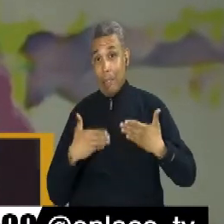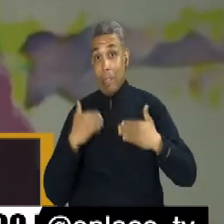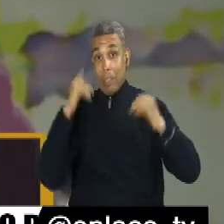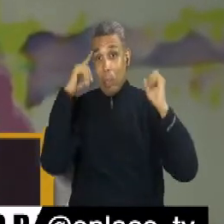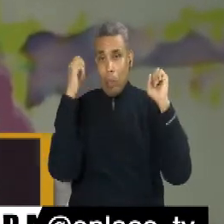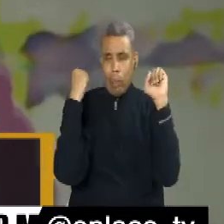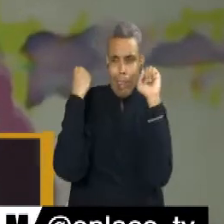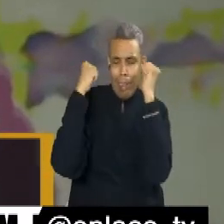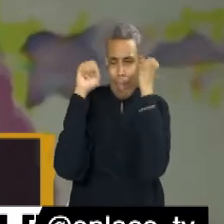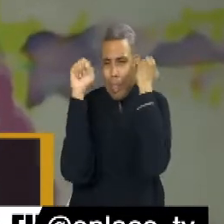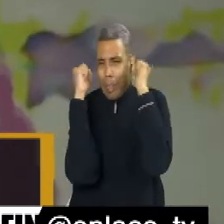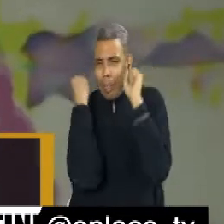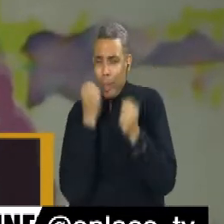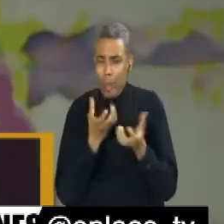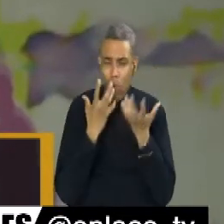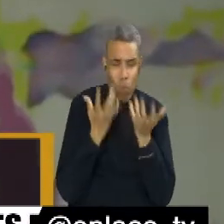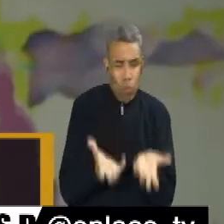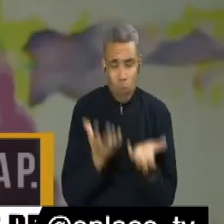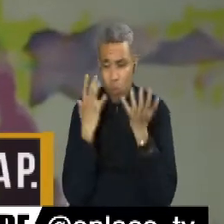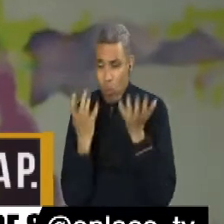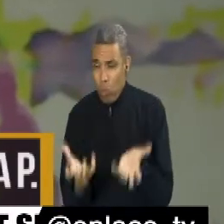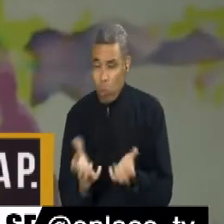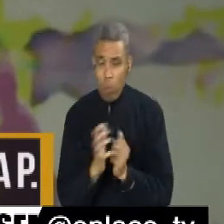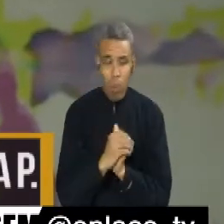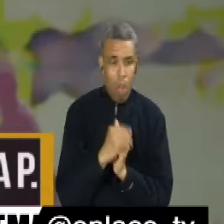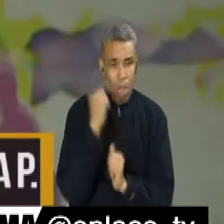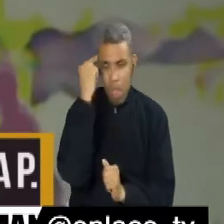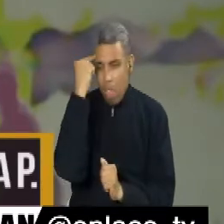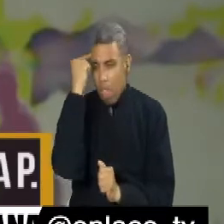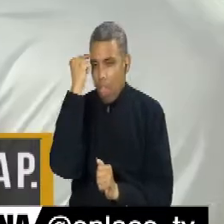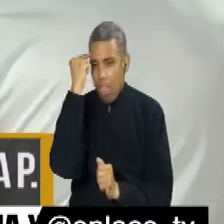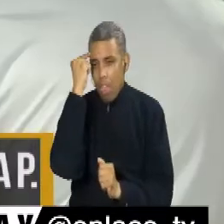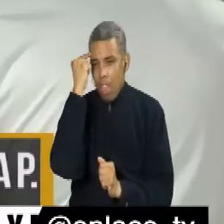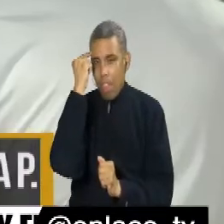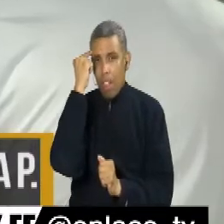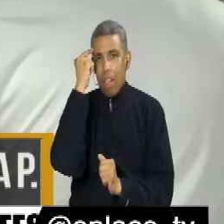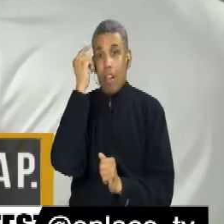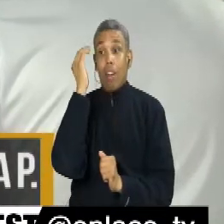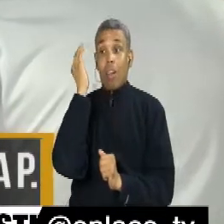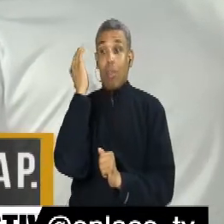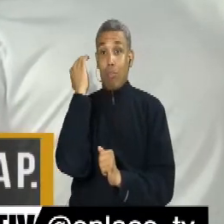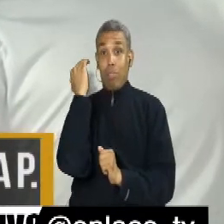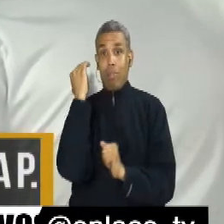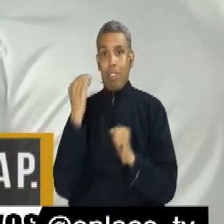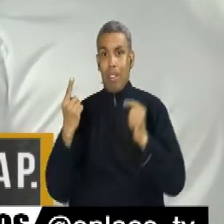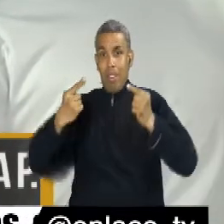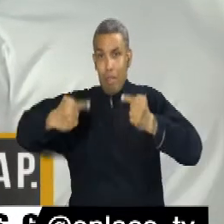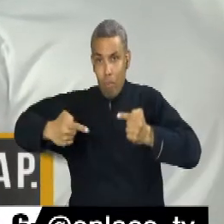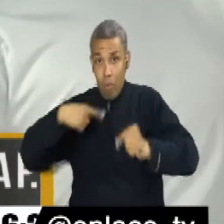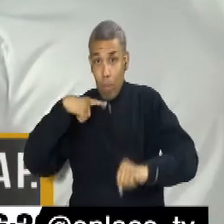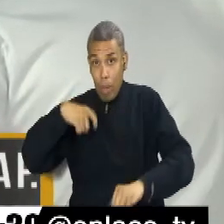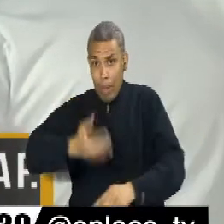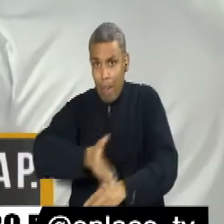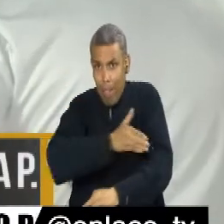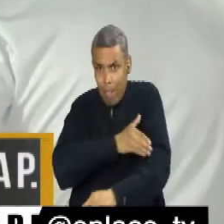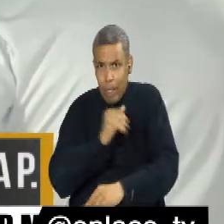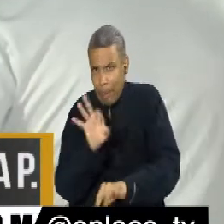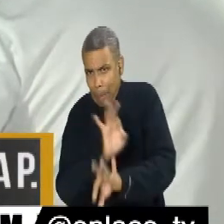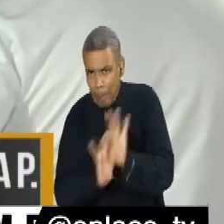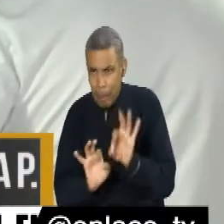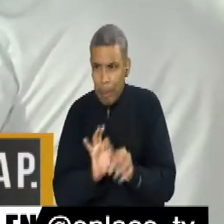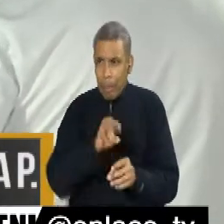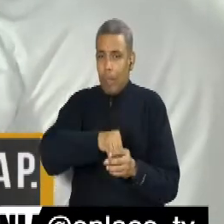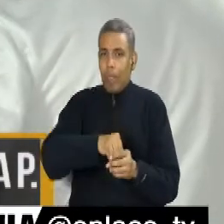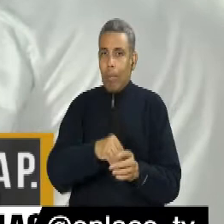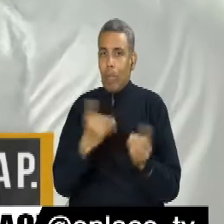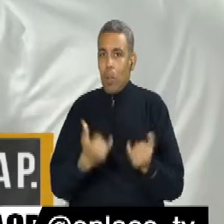estaba, digamos que con mucha presión y esperando que lo que habíamos hecho pues diese un buen resultado y nos sentimos muy